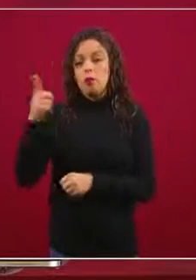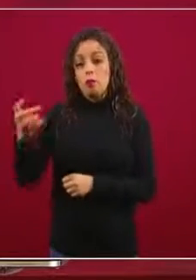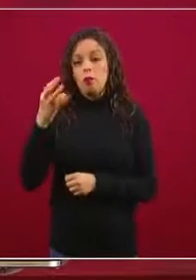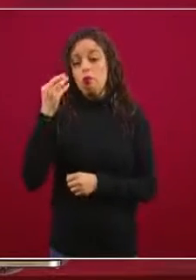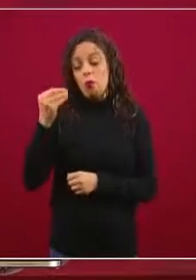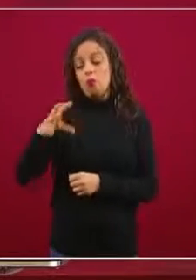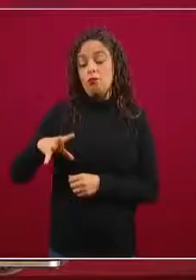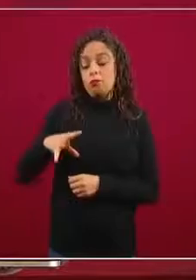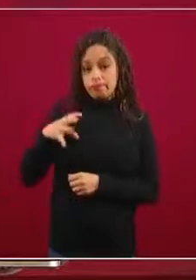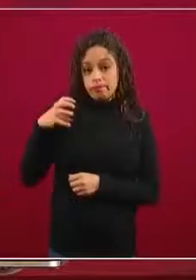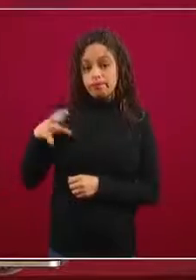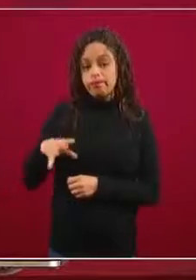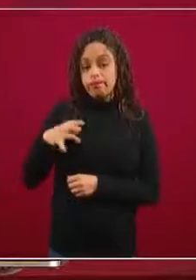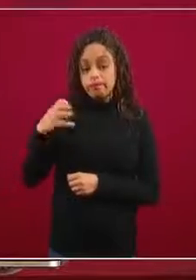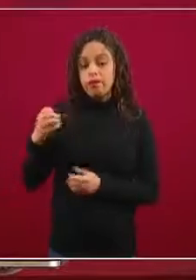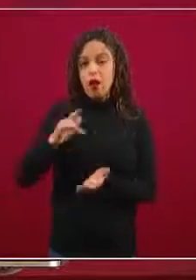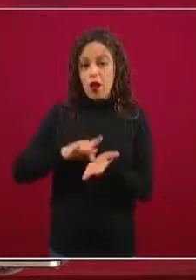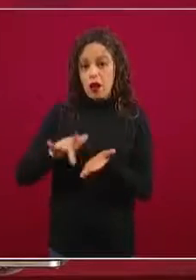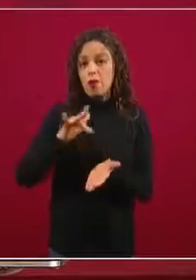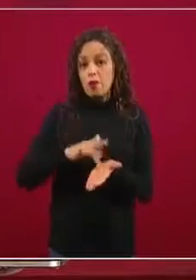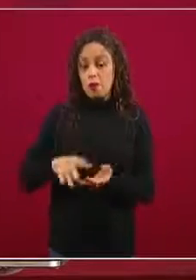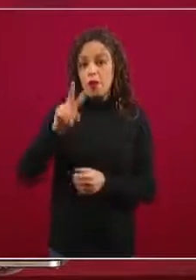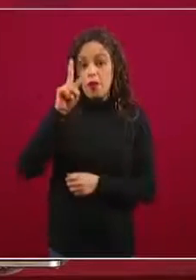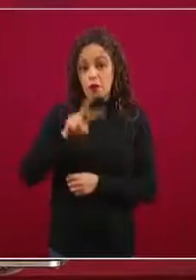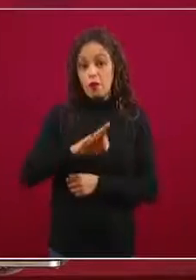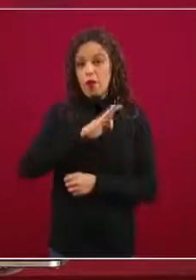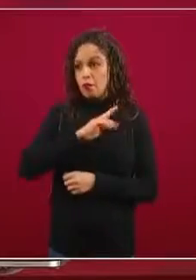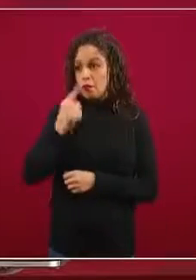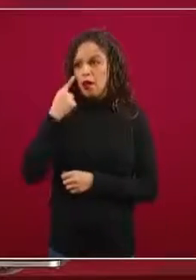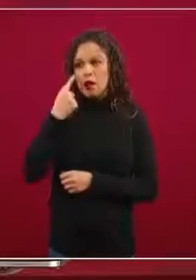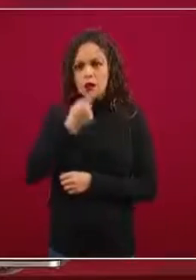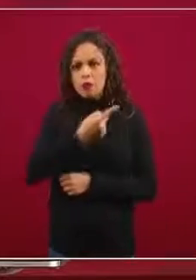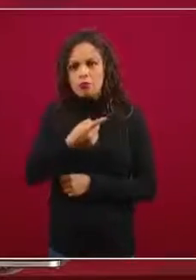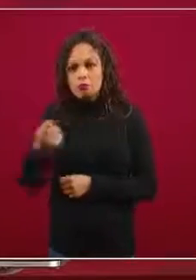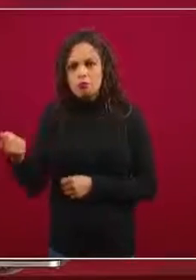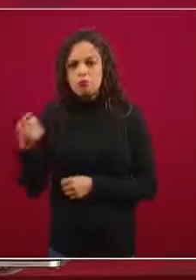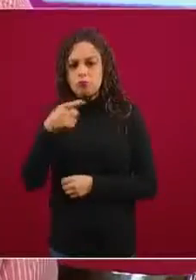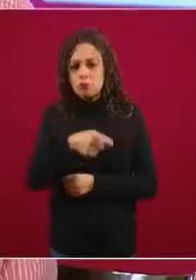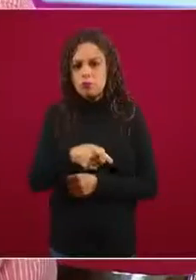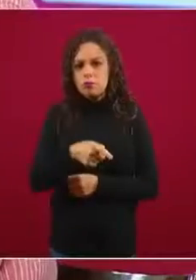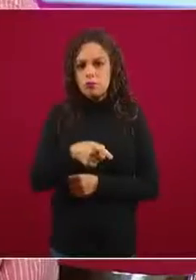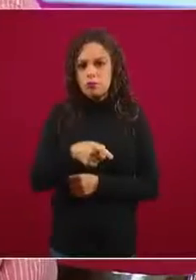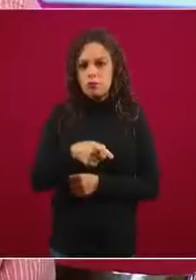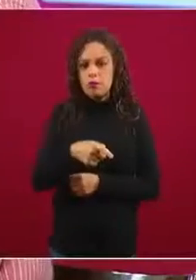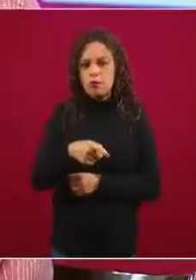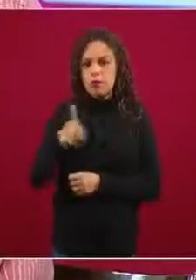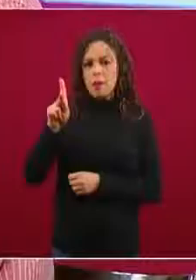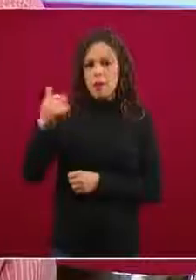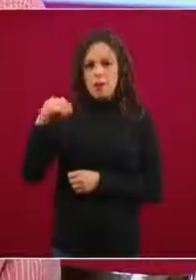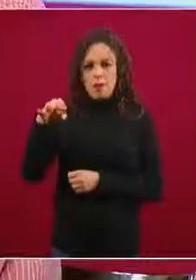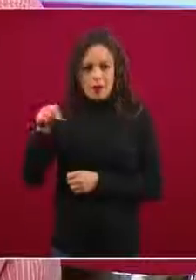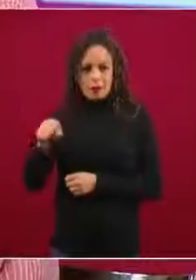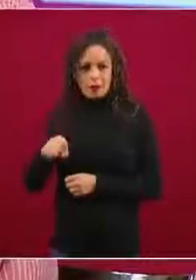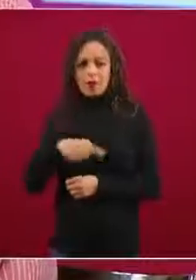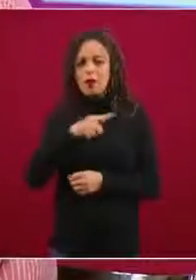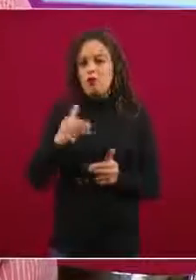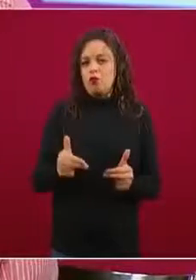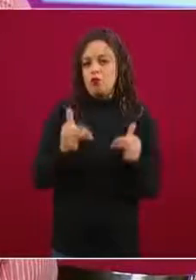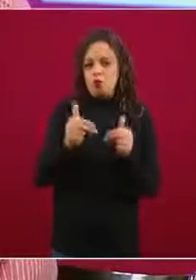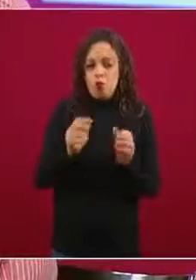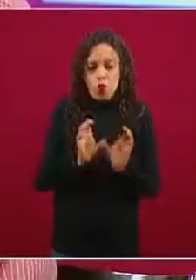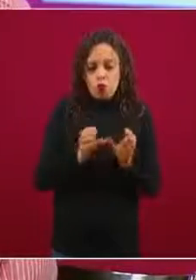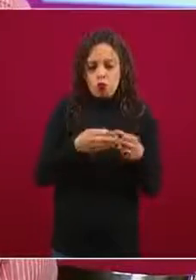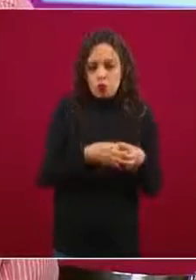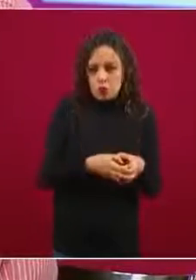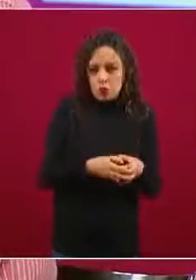hecho. Ha sido muy notable cómo las pequeñas empresas, las microempresas, los pequeños negocios familiares